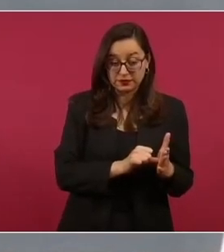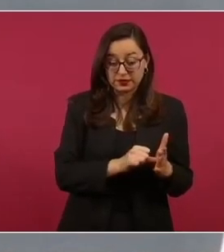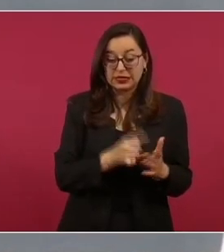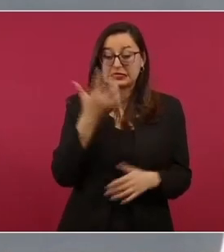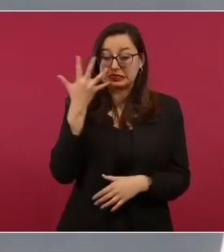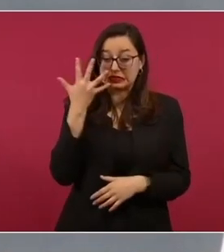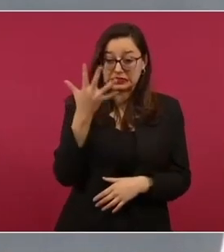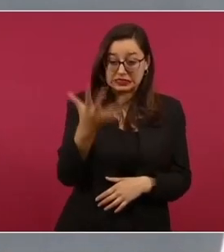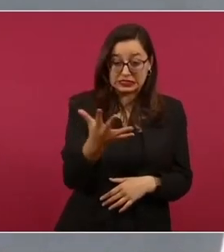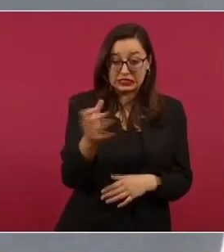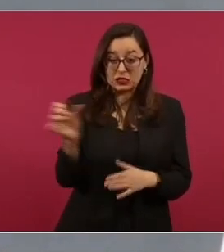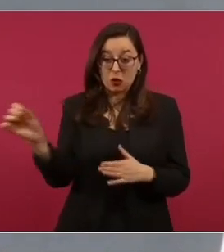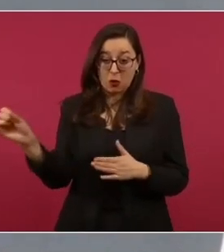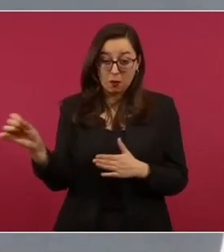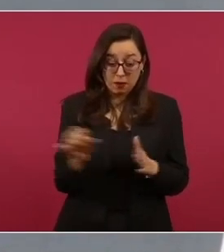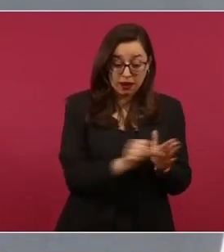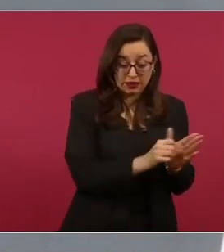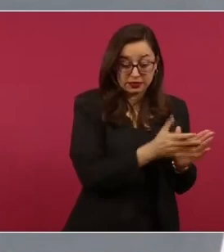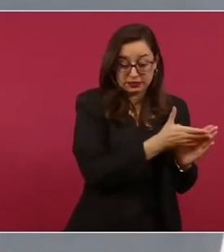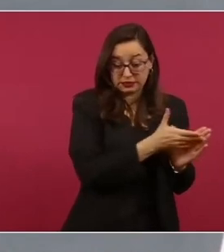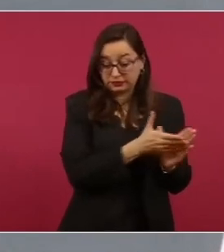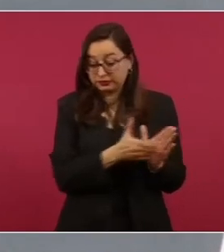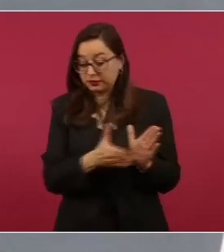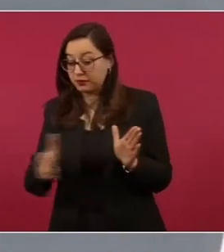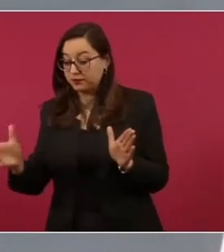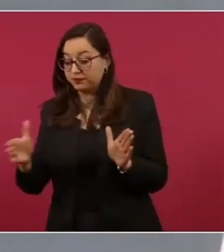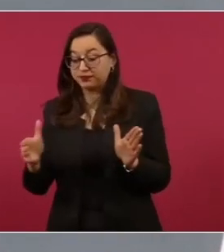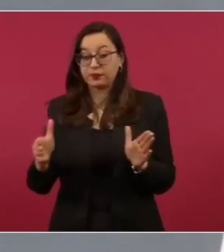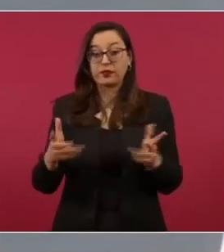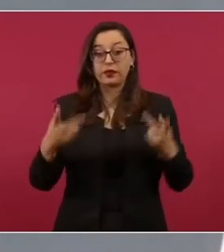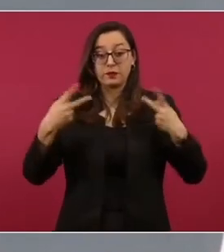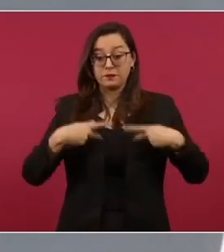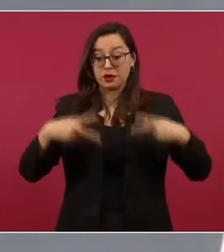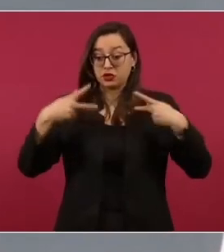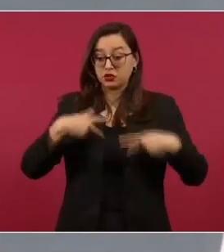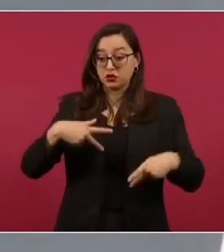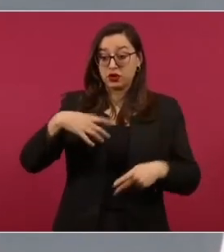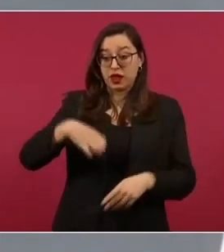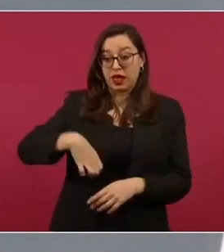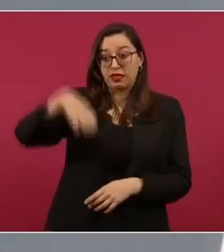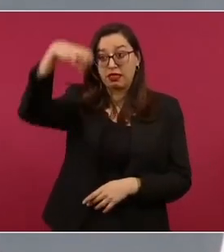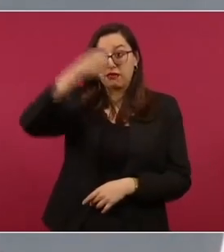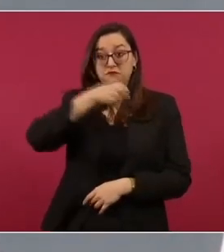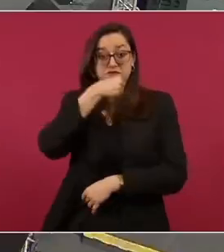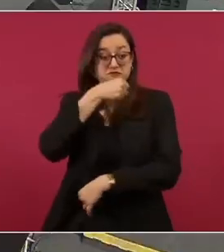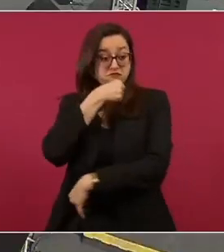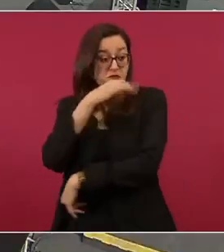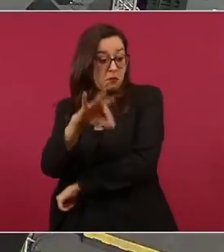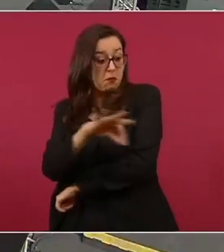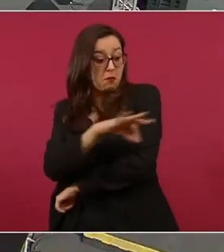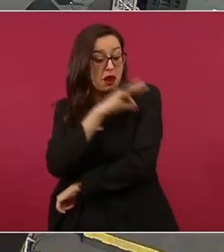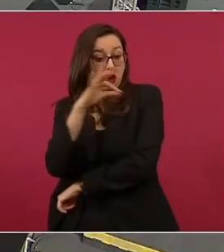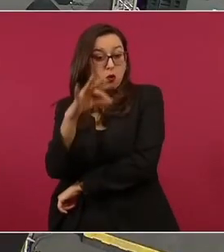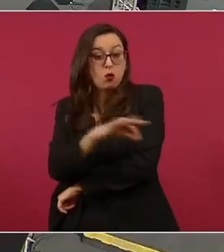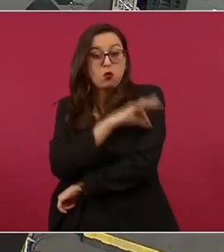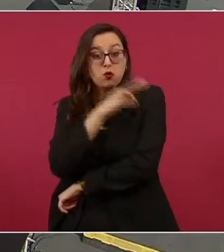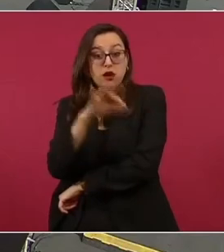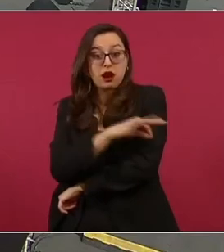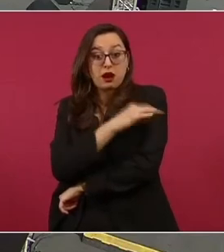vacunamos con una dosis a casi todos los adultos mayores del país.